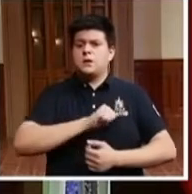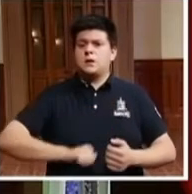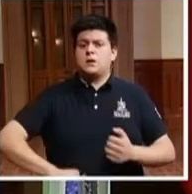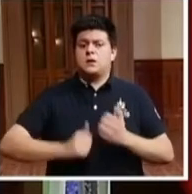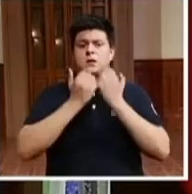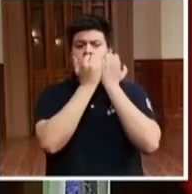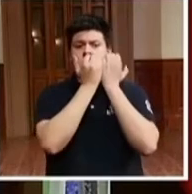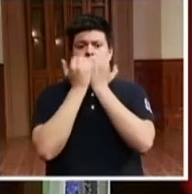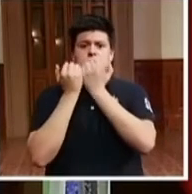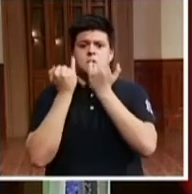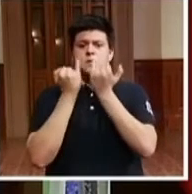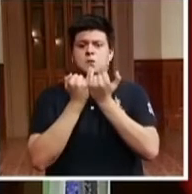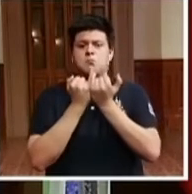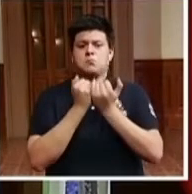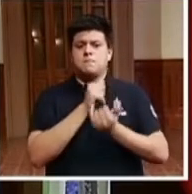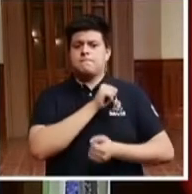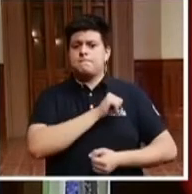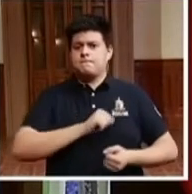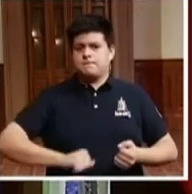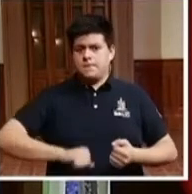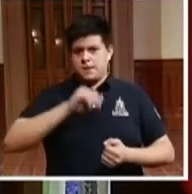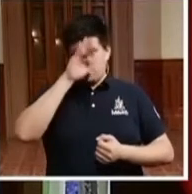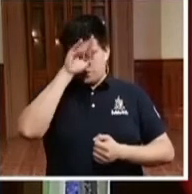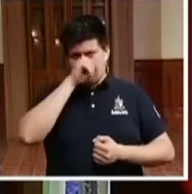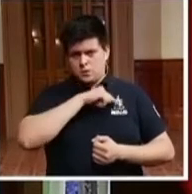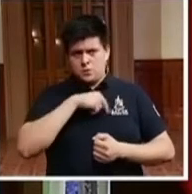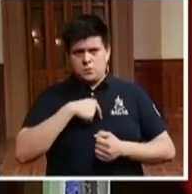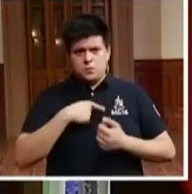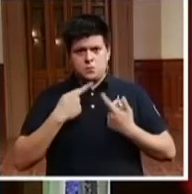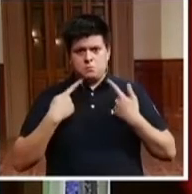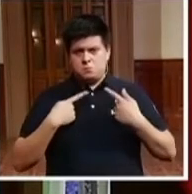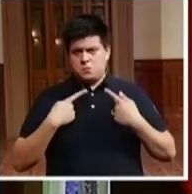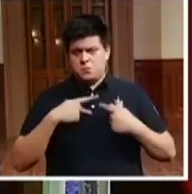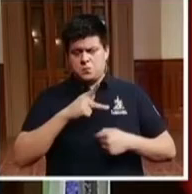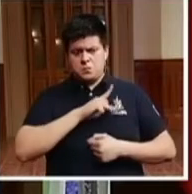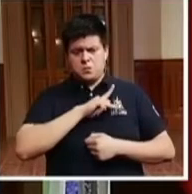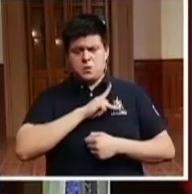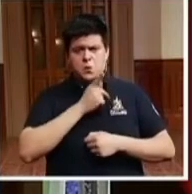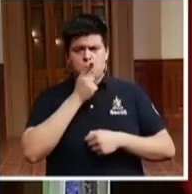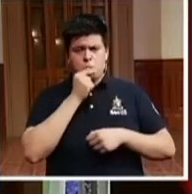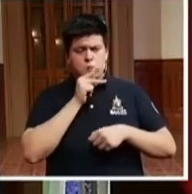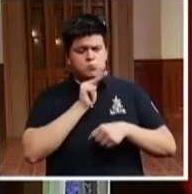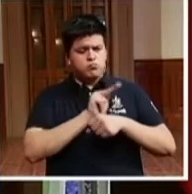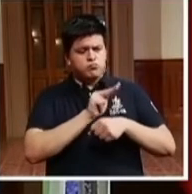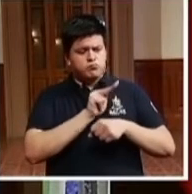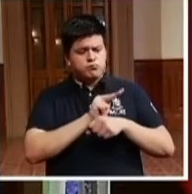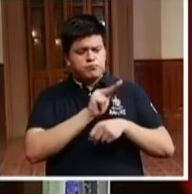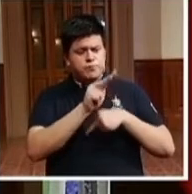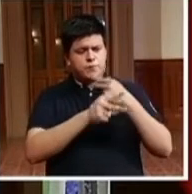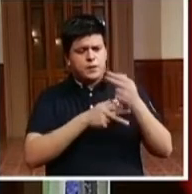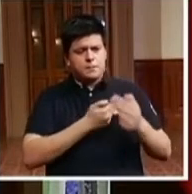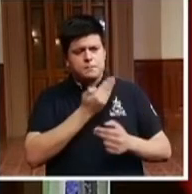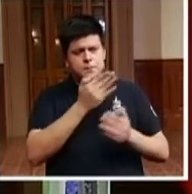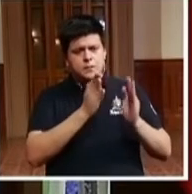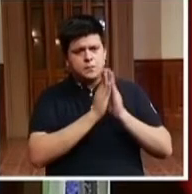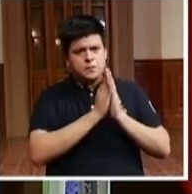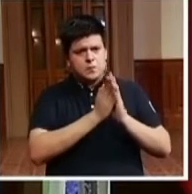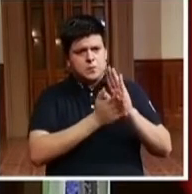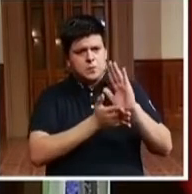el alcalde de Monterrey, que nosotros también lo haremos con nuestra propia policía para disuadir ese tipo de